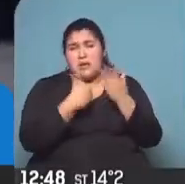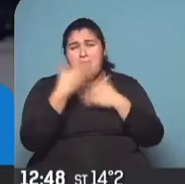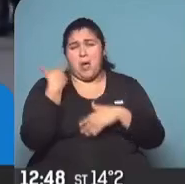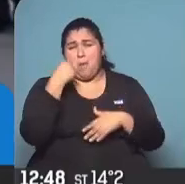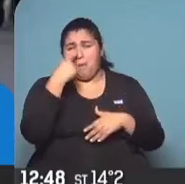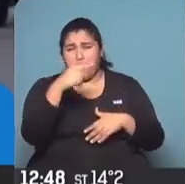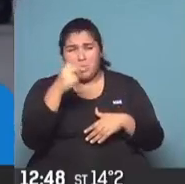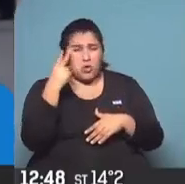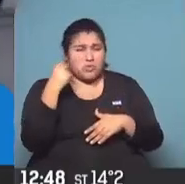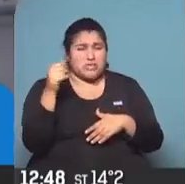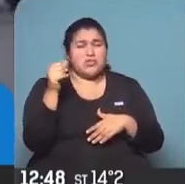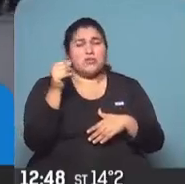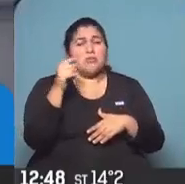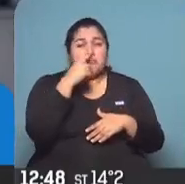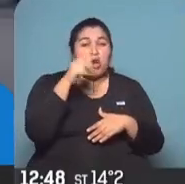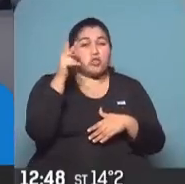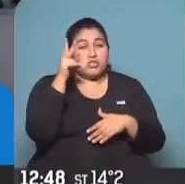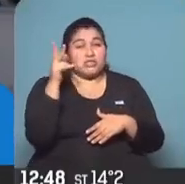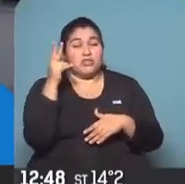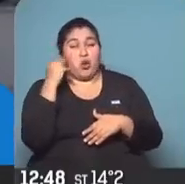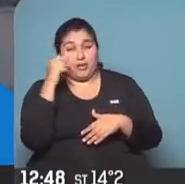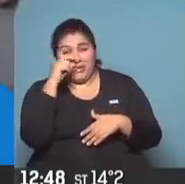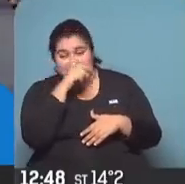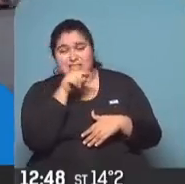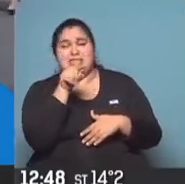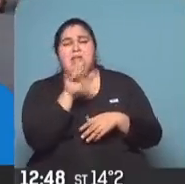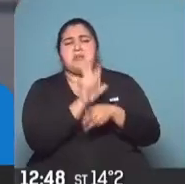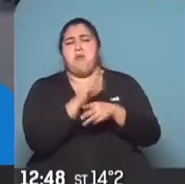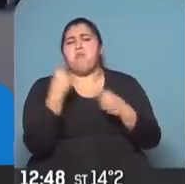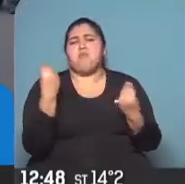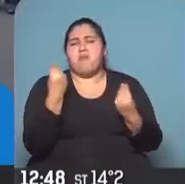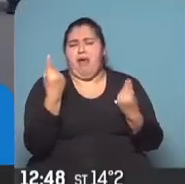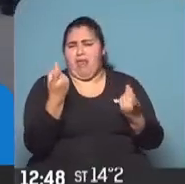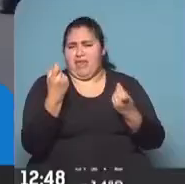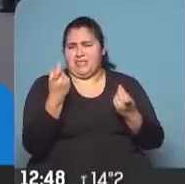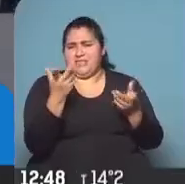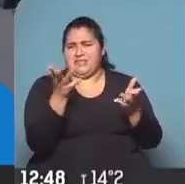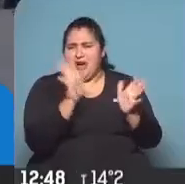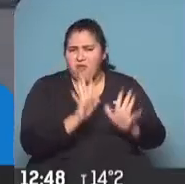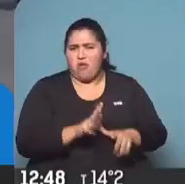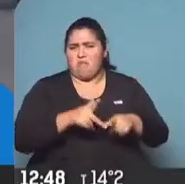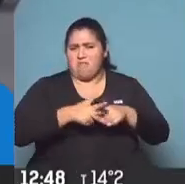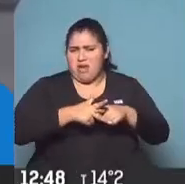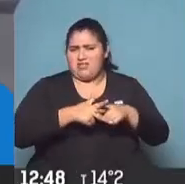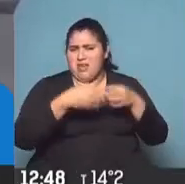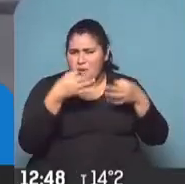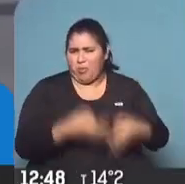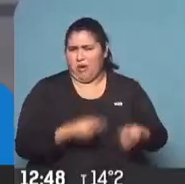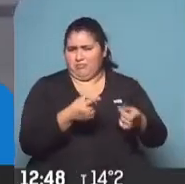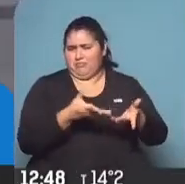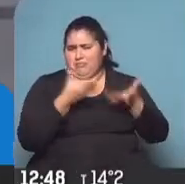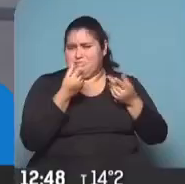año 1897 como respuesta a la necesidad de formar personal para la